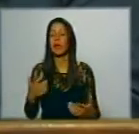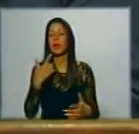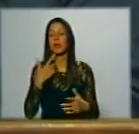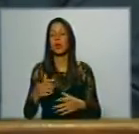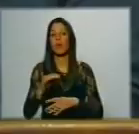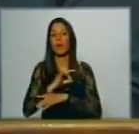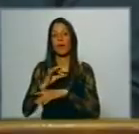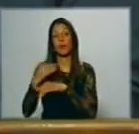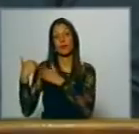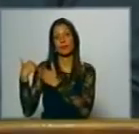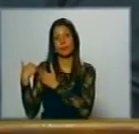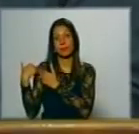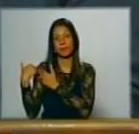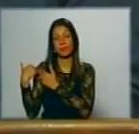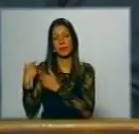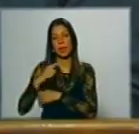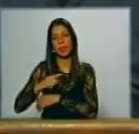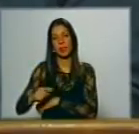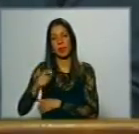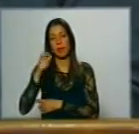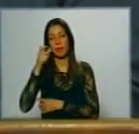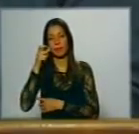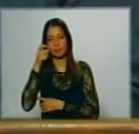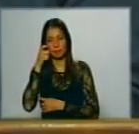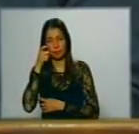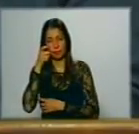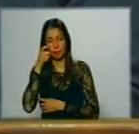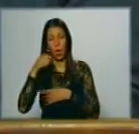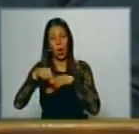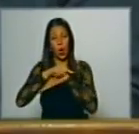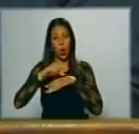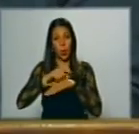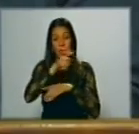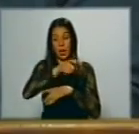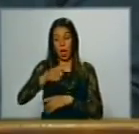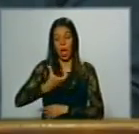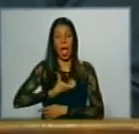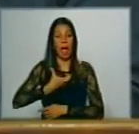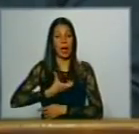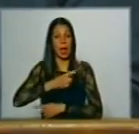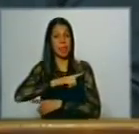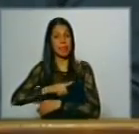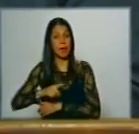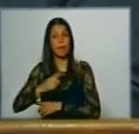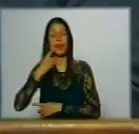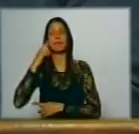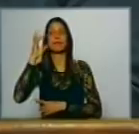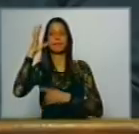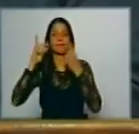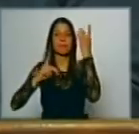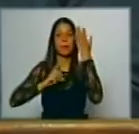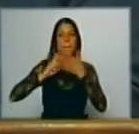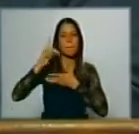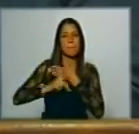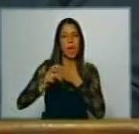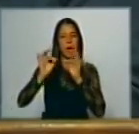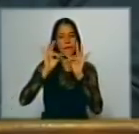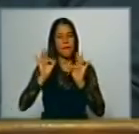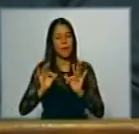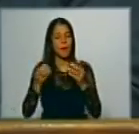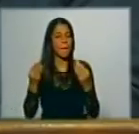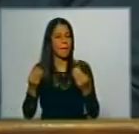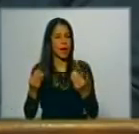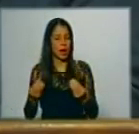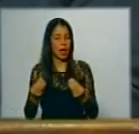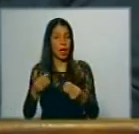sus competencias, deberán adoptar todas las medidas necesarias y adecuadas para proteger